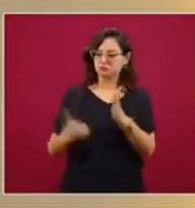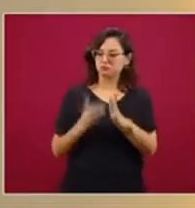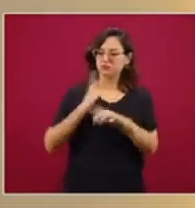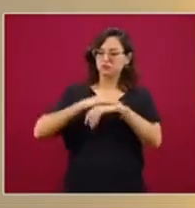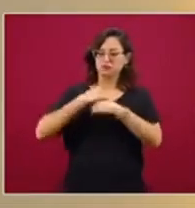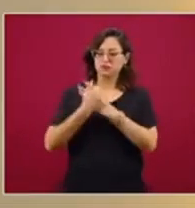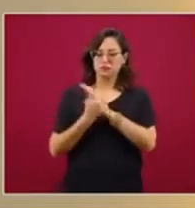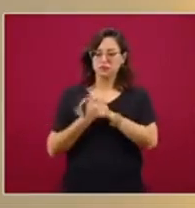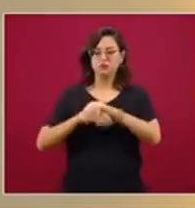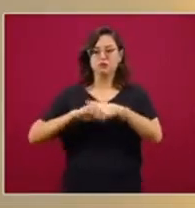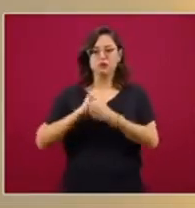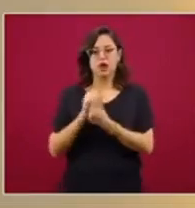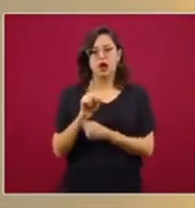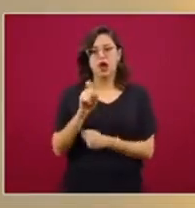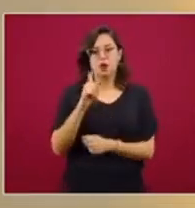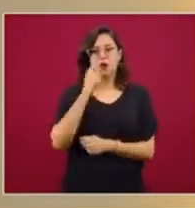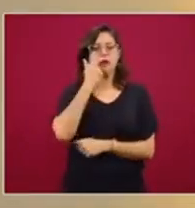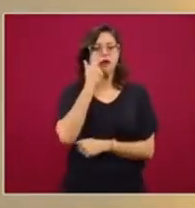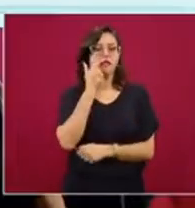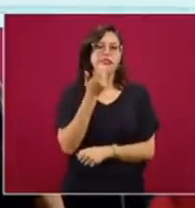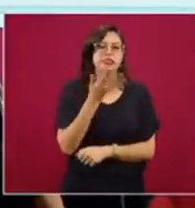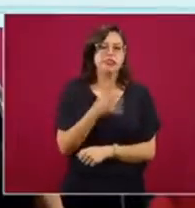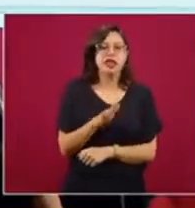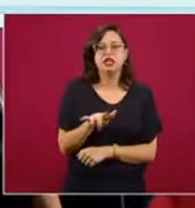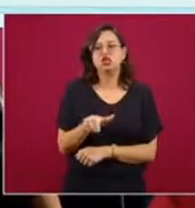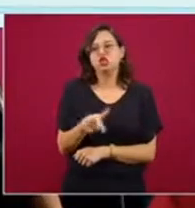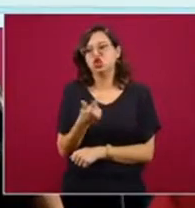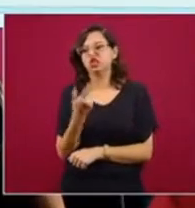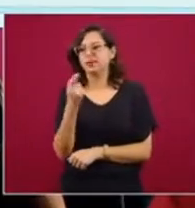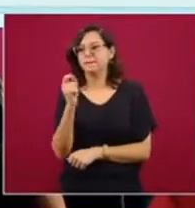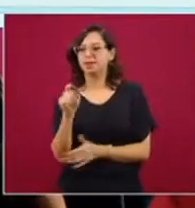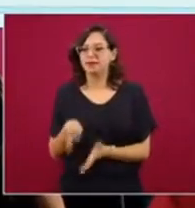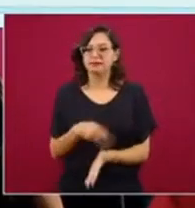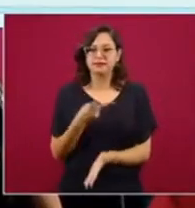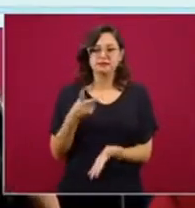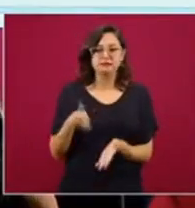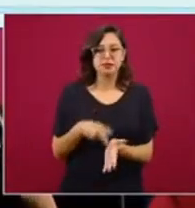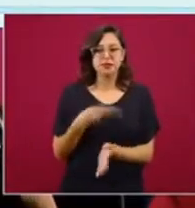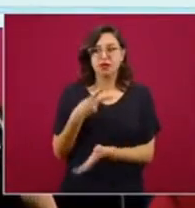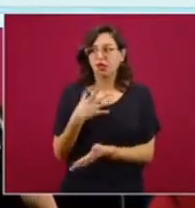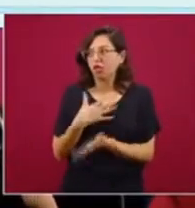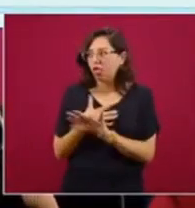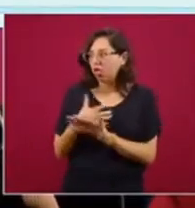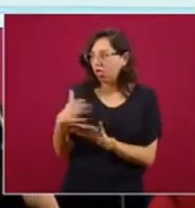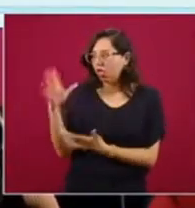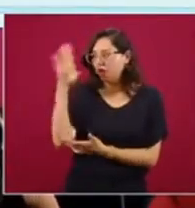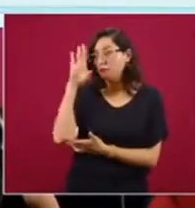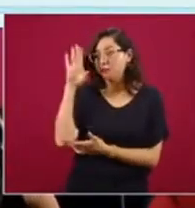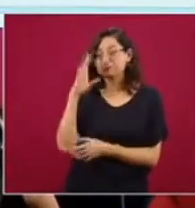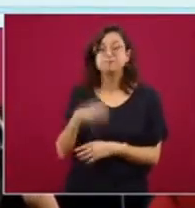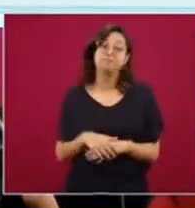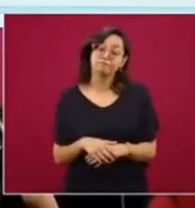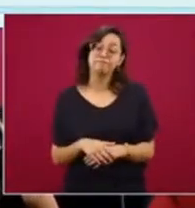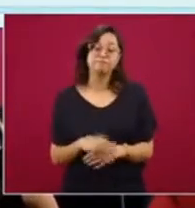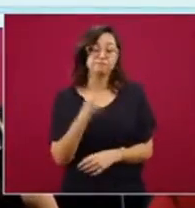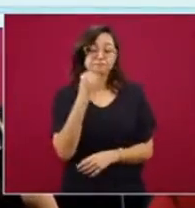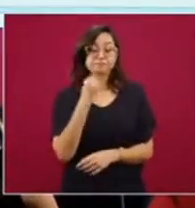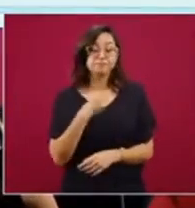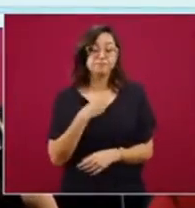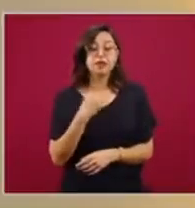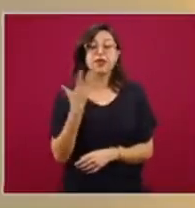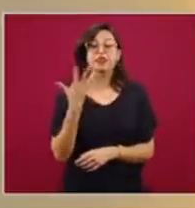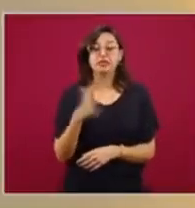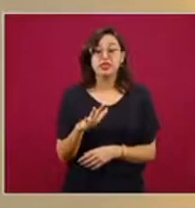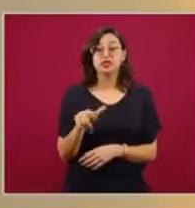agua y jabón, 10, 12, 15, 20 veces al día. ¿Parece exagerado? Así es.